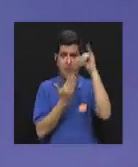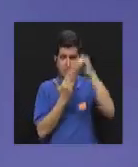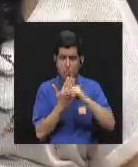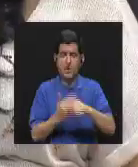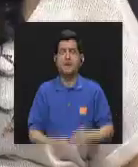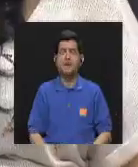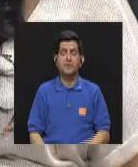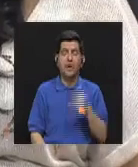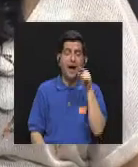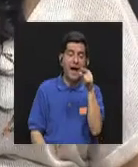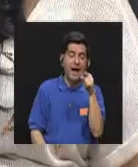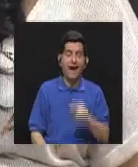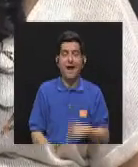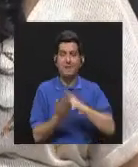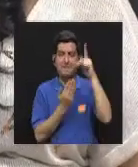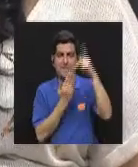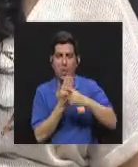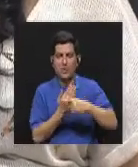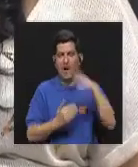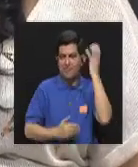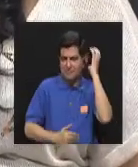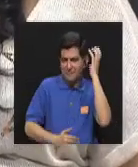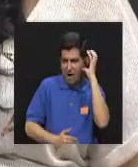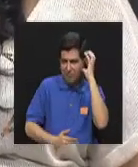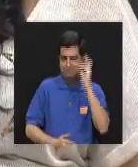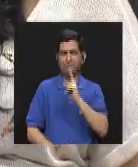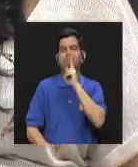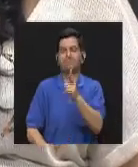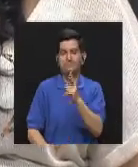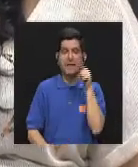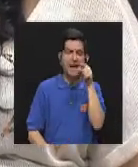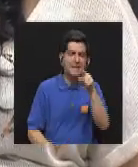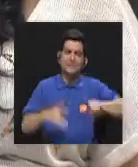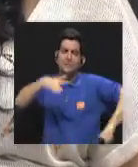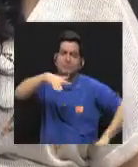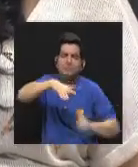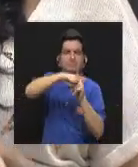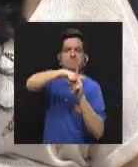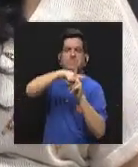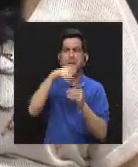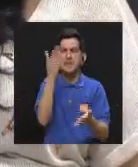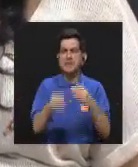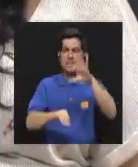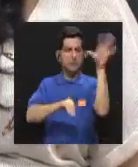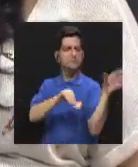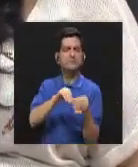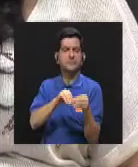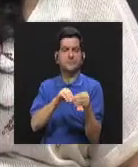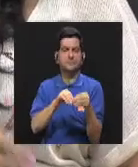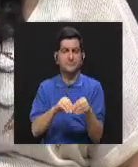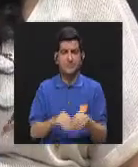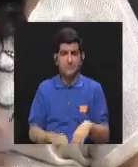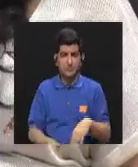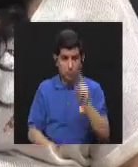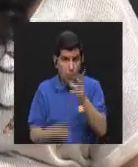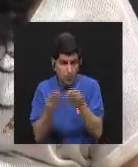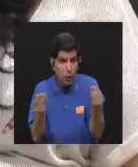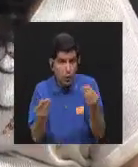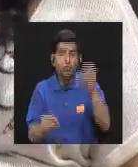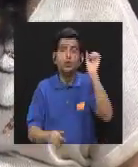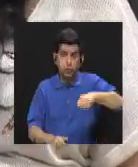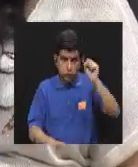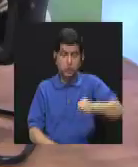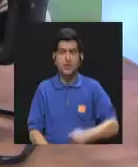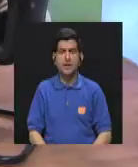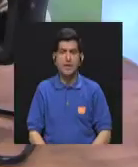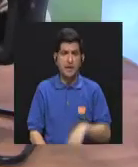radio. Claro. Ese es el proyecto protagónico. Esto nace como un plus, un subproducto. Y hasta ese momento